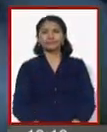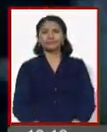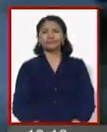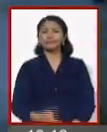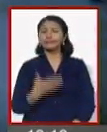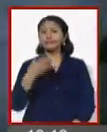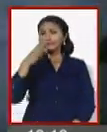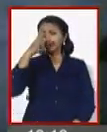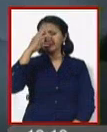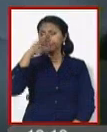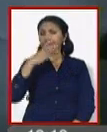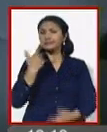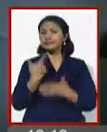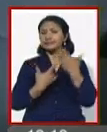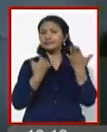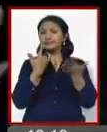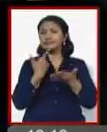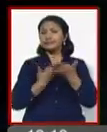¡Maldito niño!